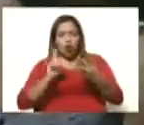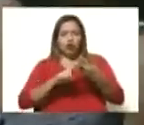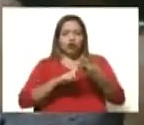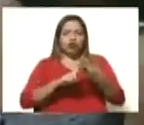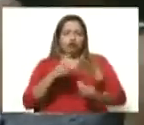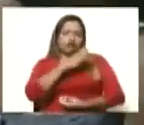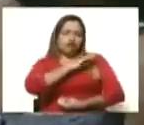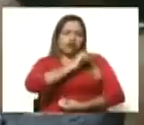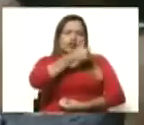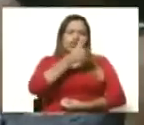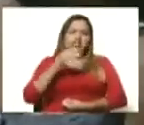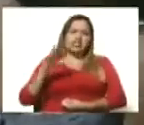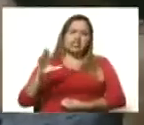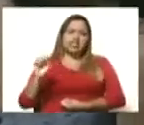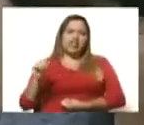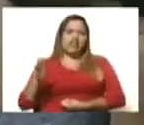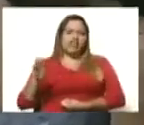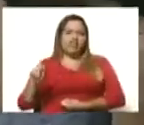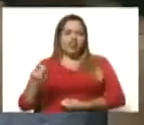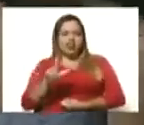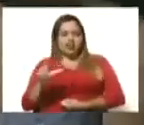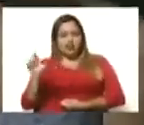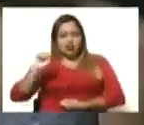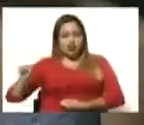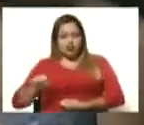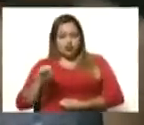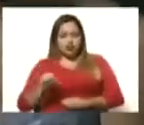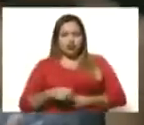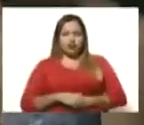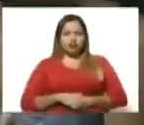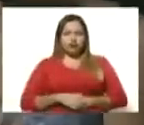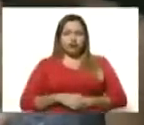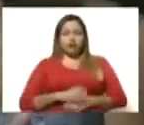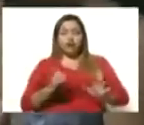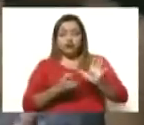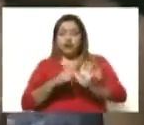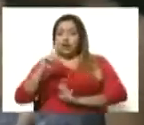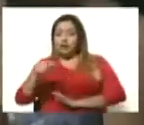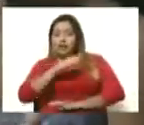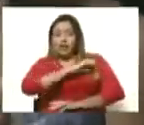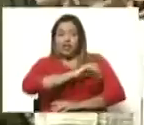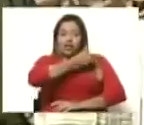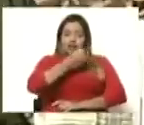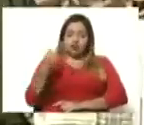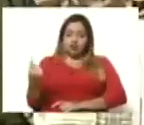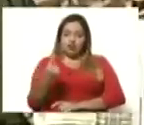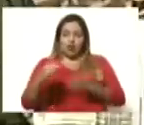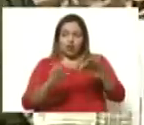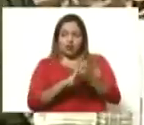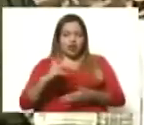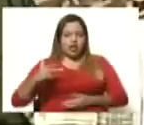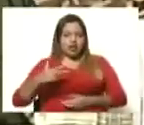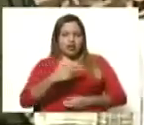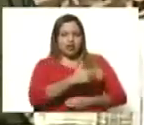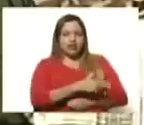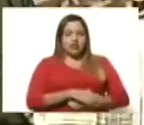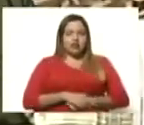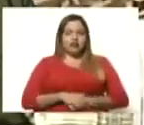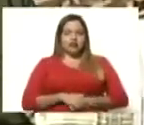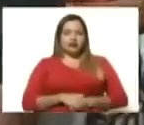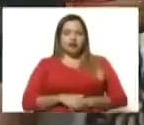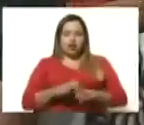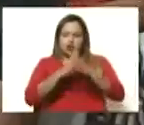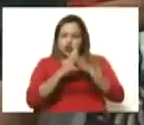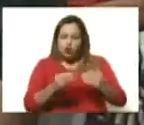jefe Ceballos Hichazo, al jefe y autoridad única de Tejería, el general Zulbarán. Todo